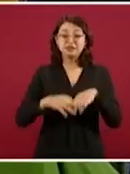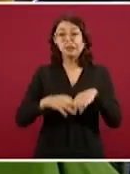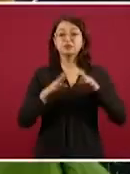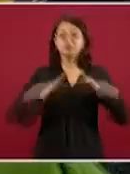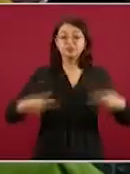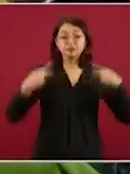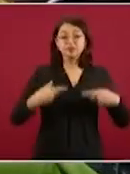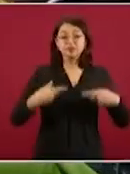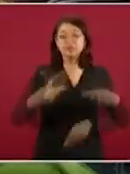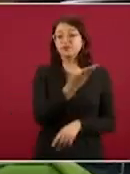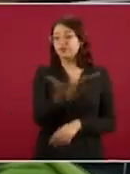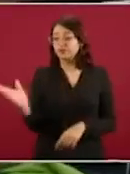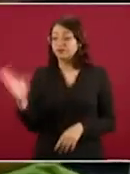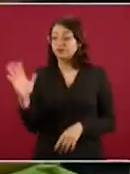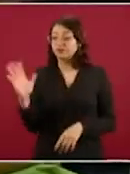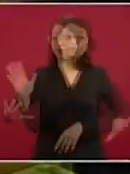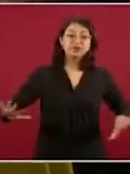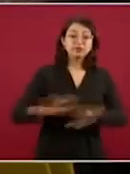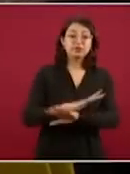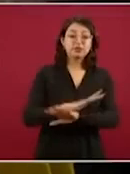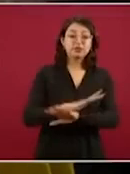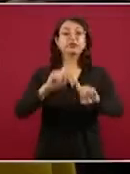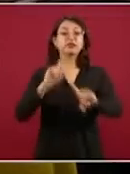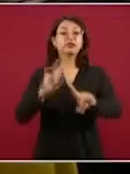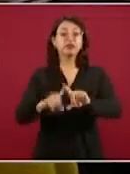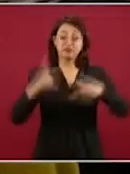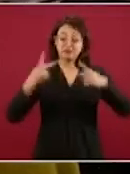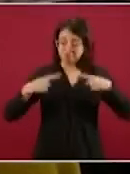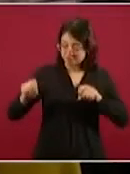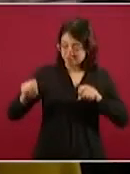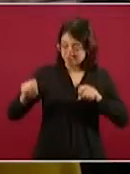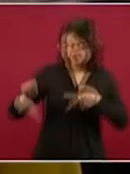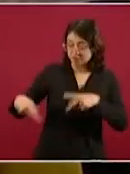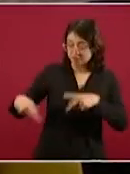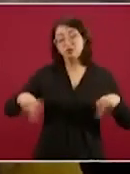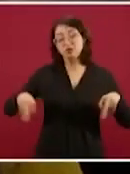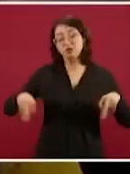protagonistas de este cambio son los trabajadores mismos.